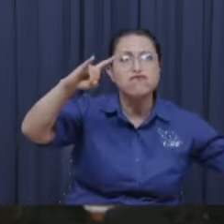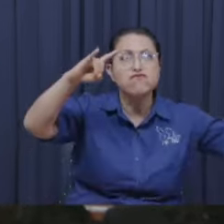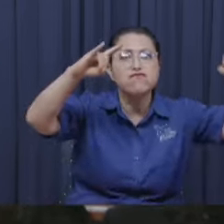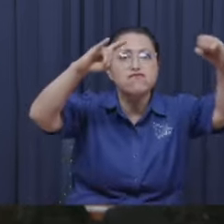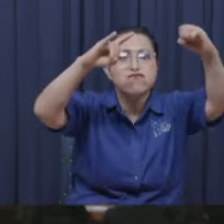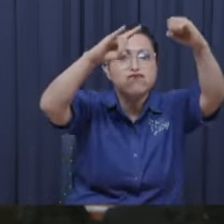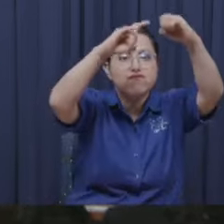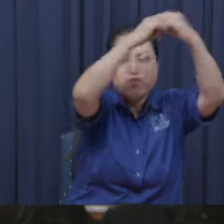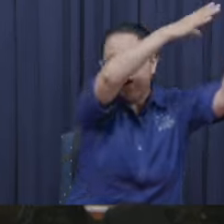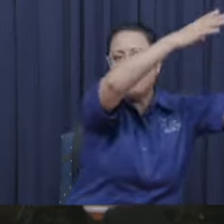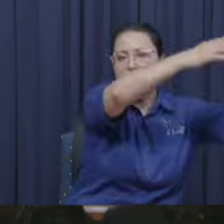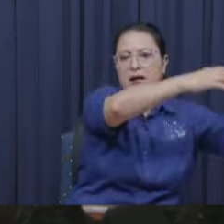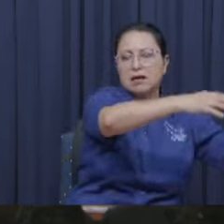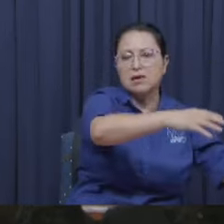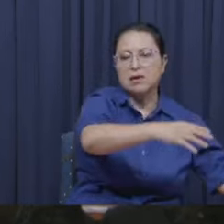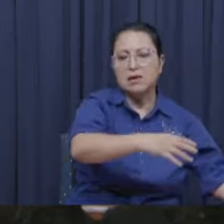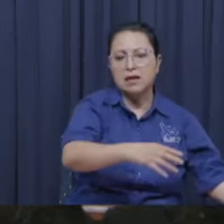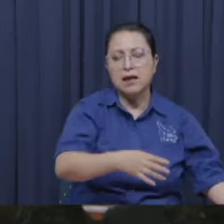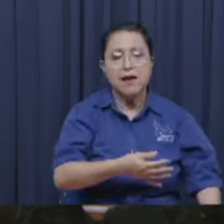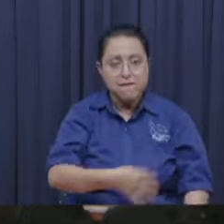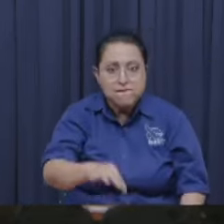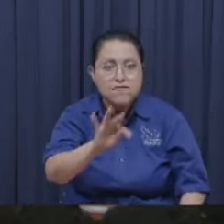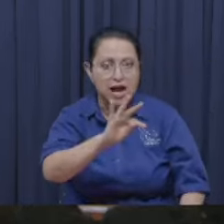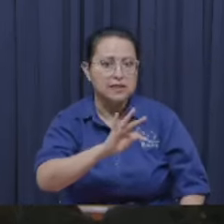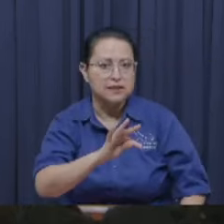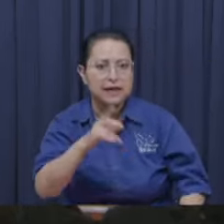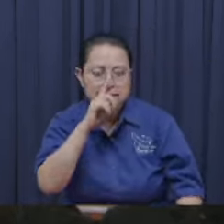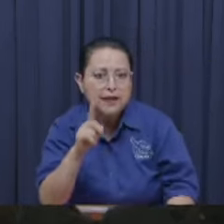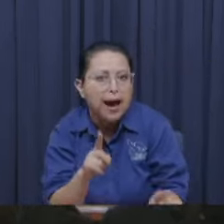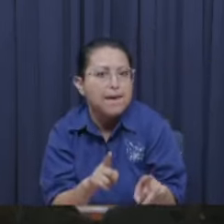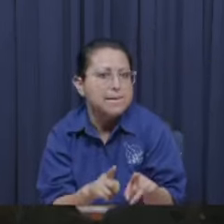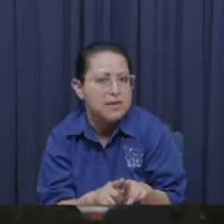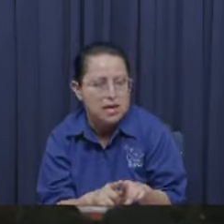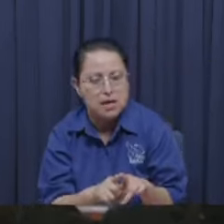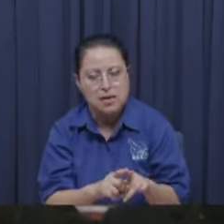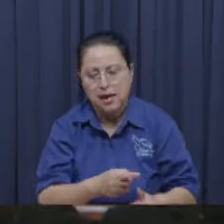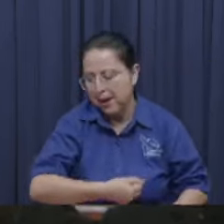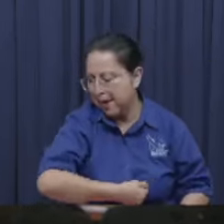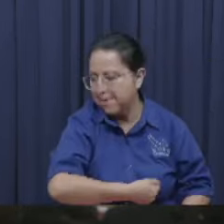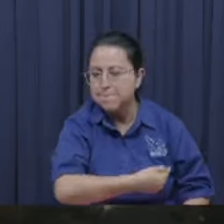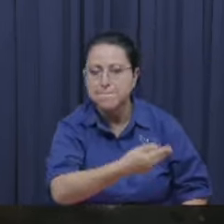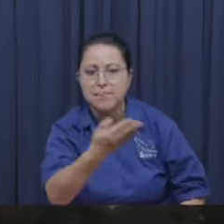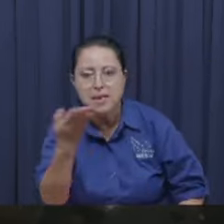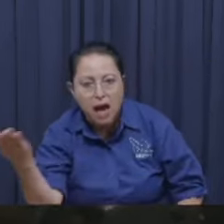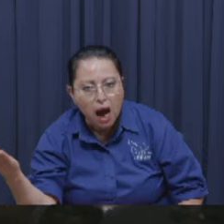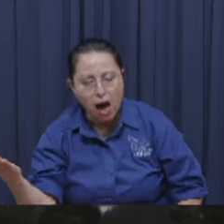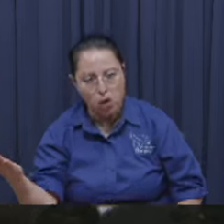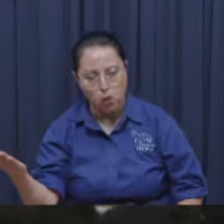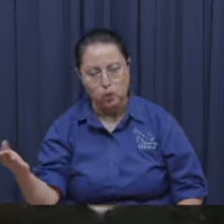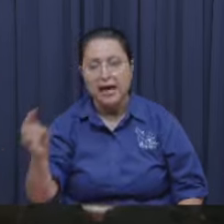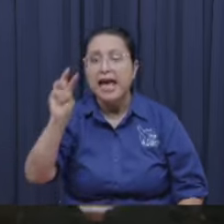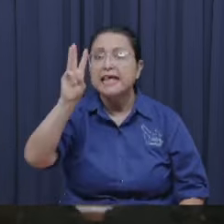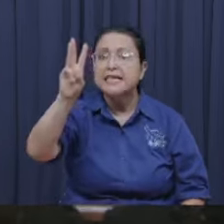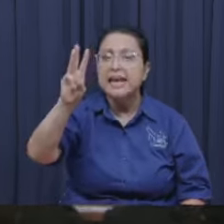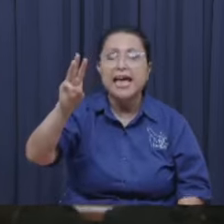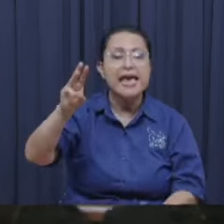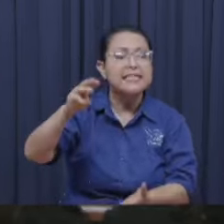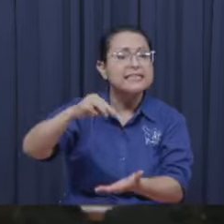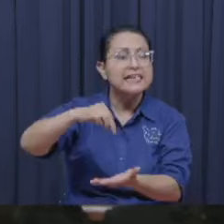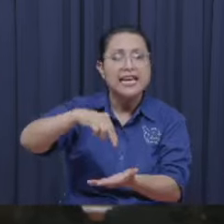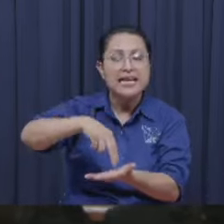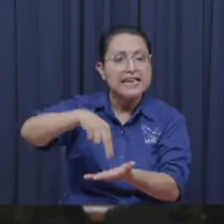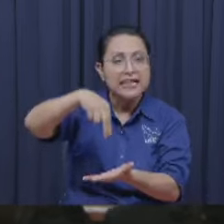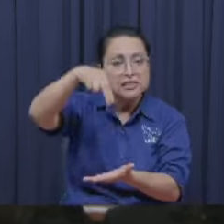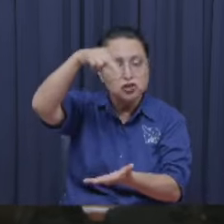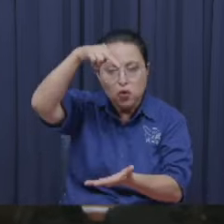también. Francia desde sus bases manda, o sea, ya tenemos tres países que representan a la